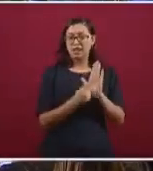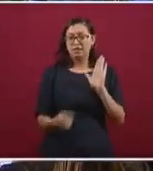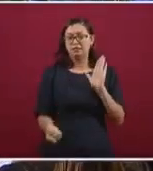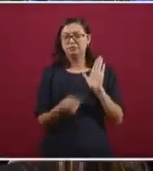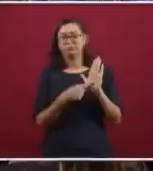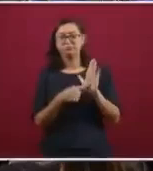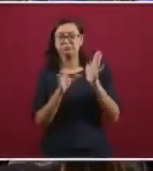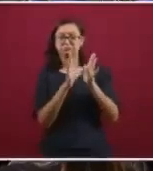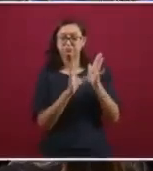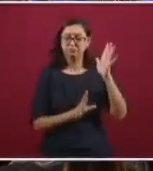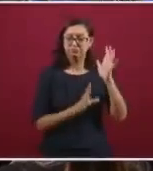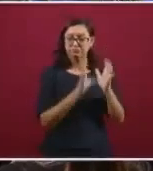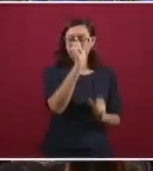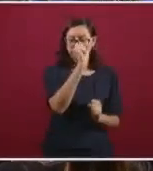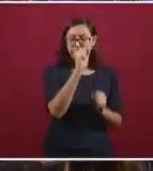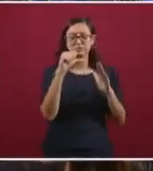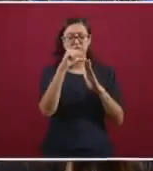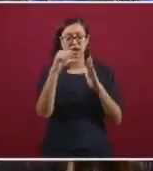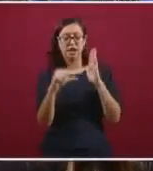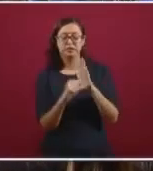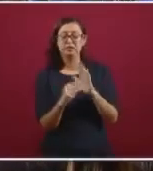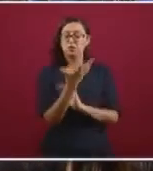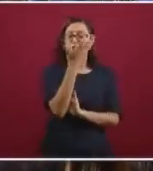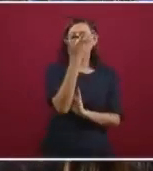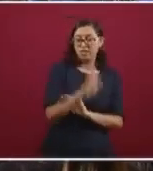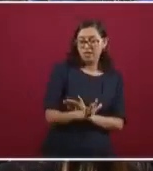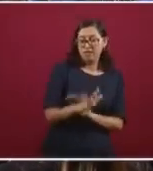en la Constitución, pues el artículo 10